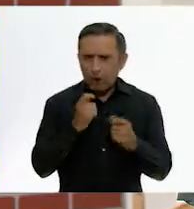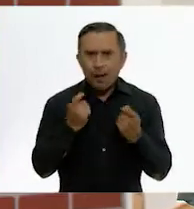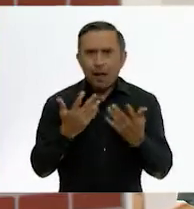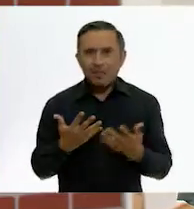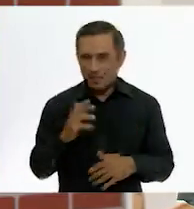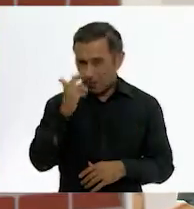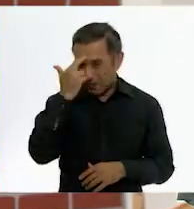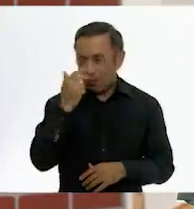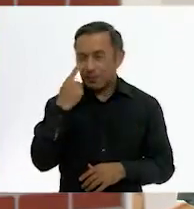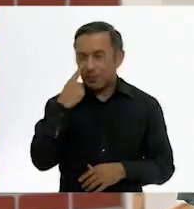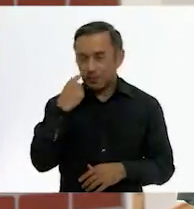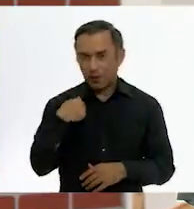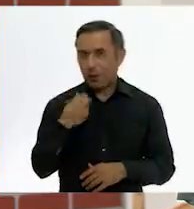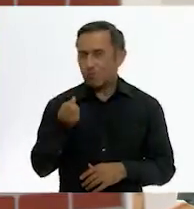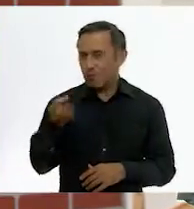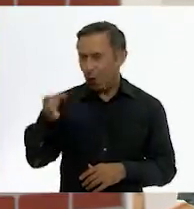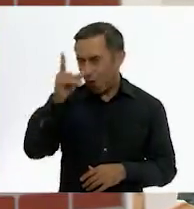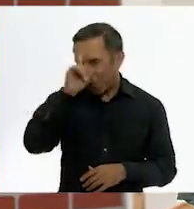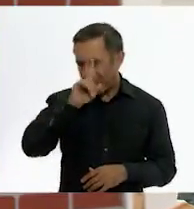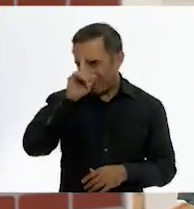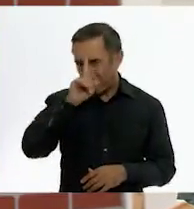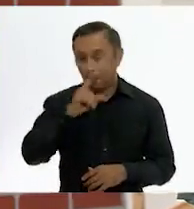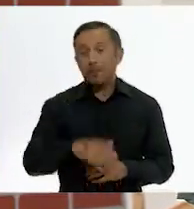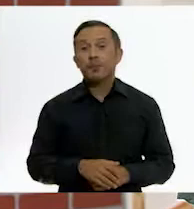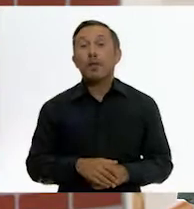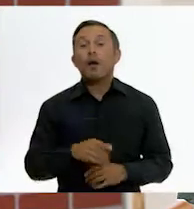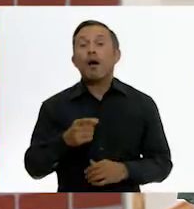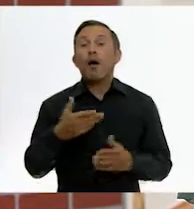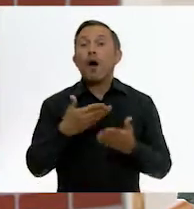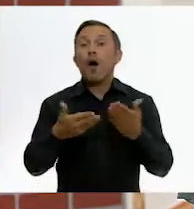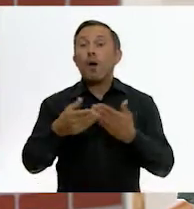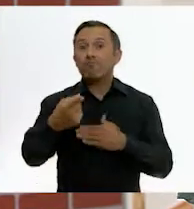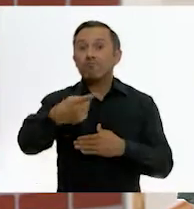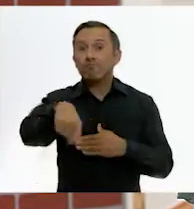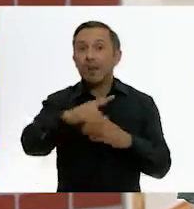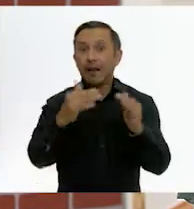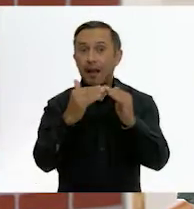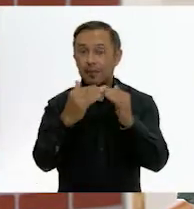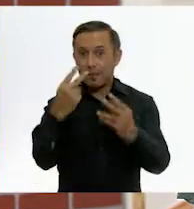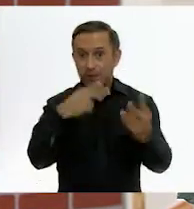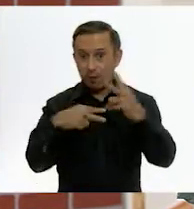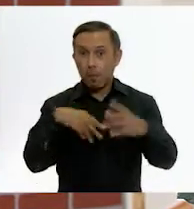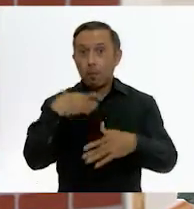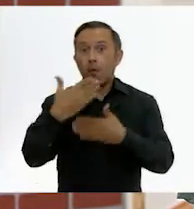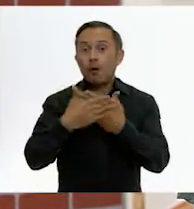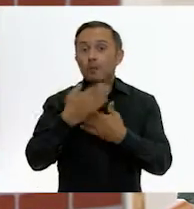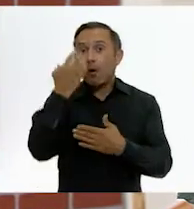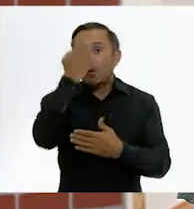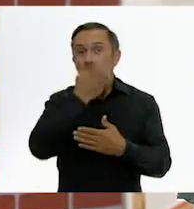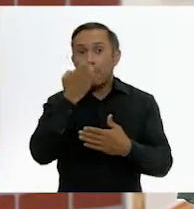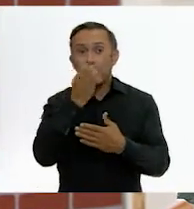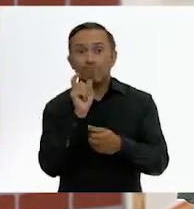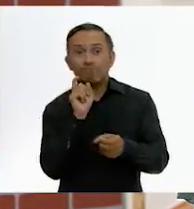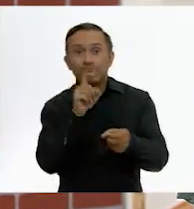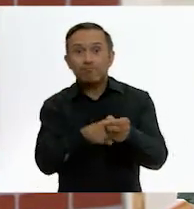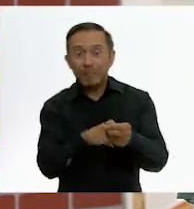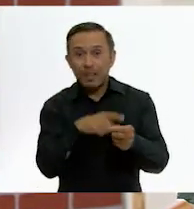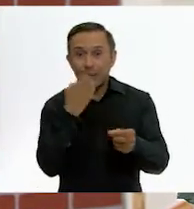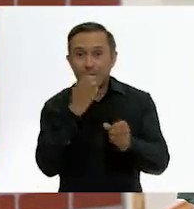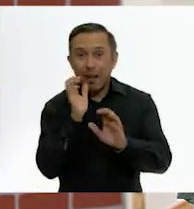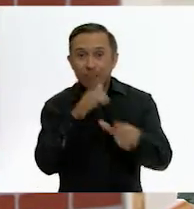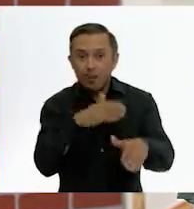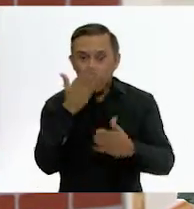voy a enseñar unos tips para que el momento en el que ustedes en casa vayan a presentar su examen de admisión vayan con todas esas herramientas